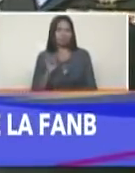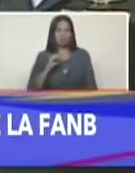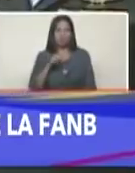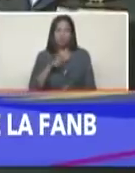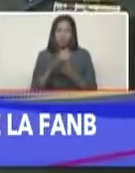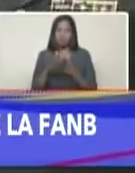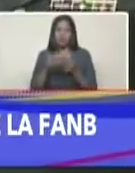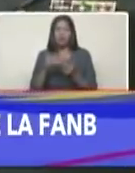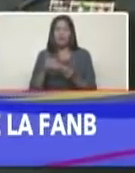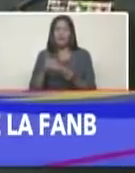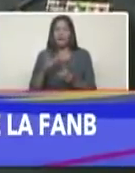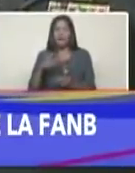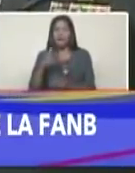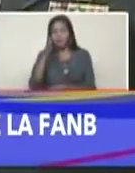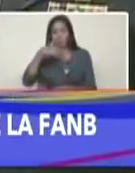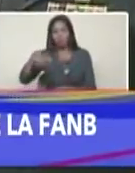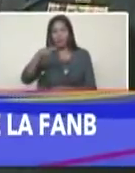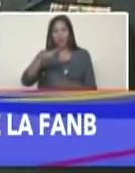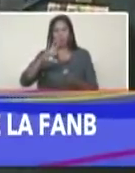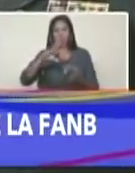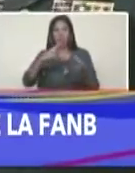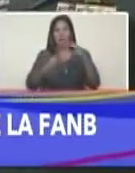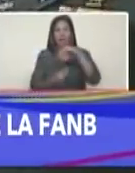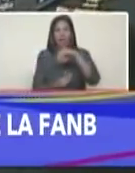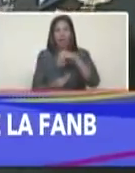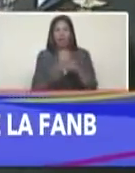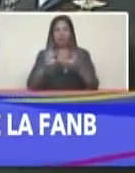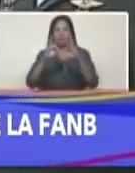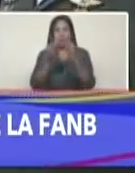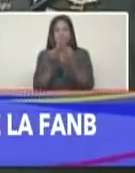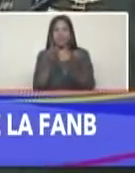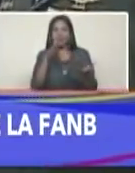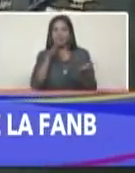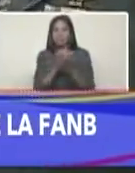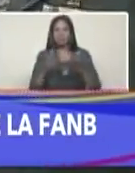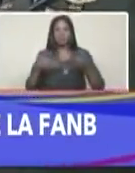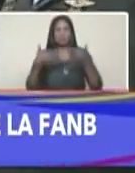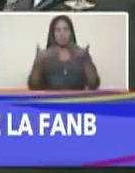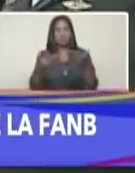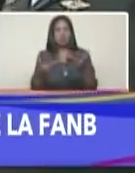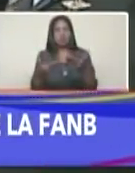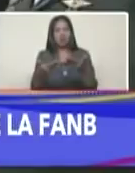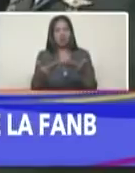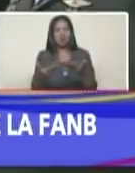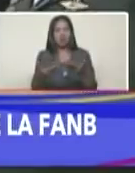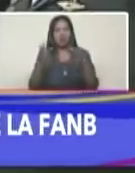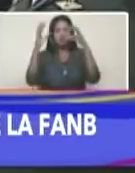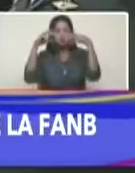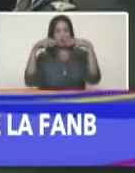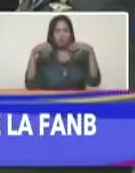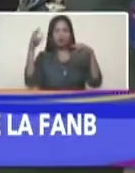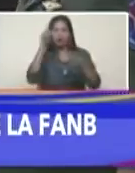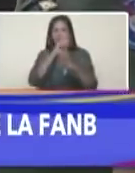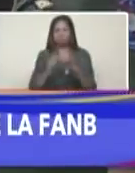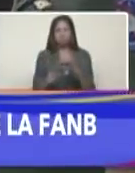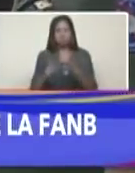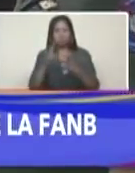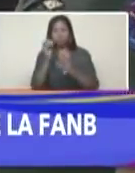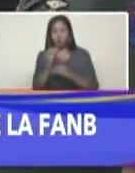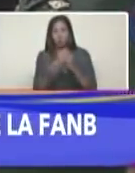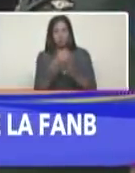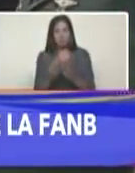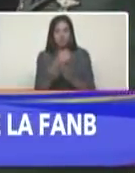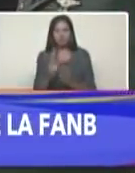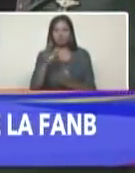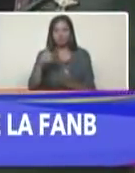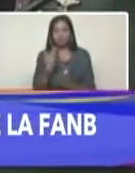pueblo su CLAP. La familia, le garantizo a la familia venezolana que llueva, truene o relampaguee, más